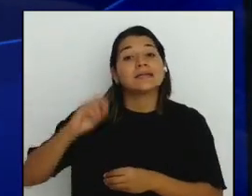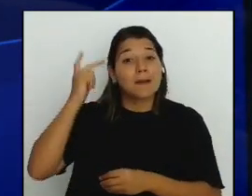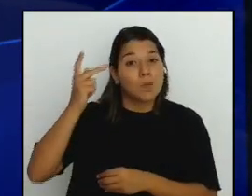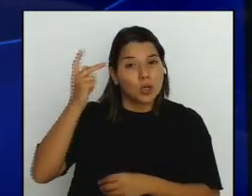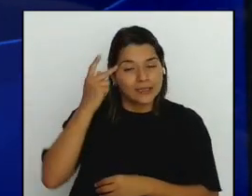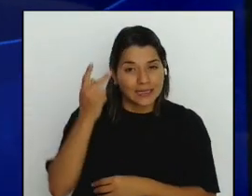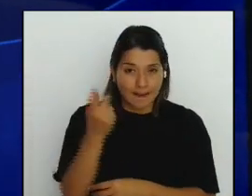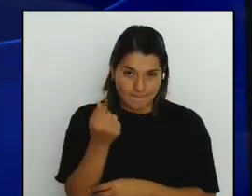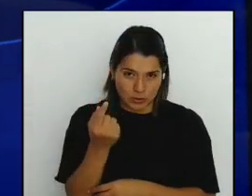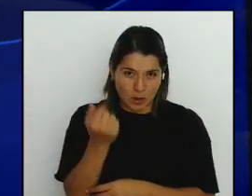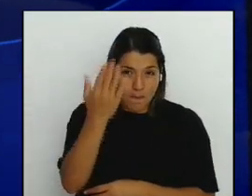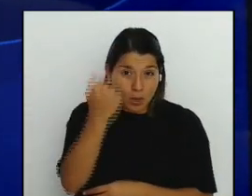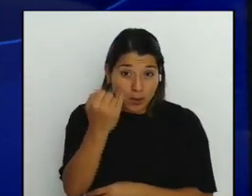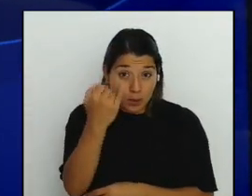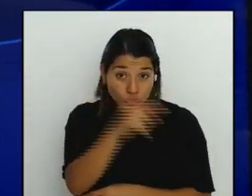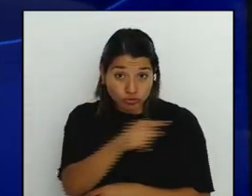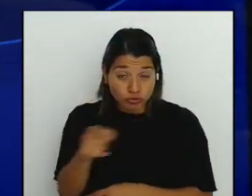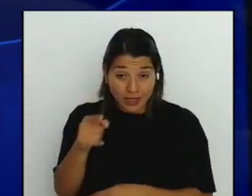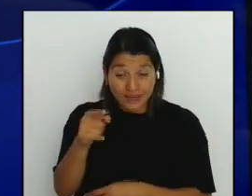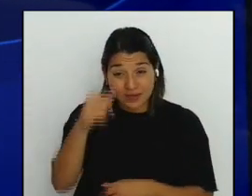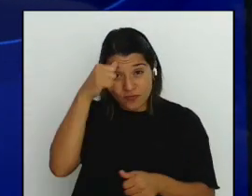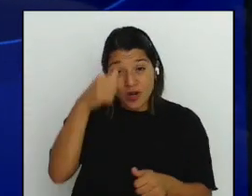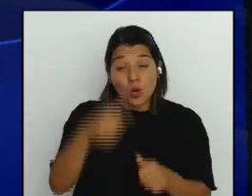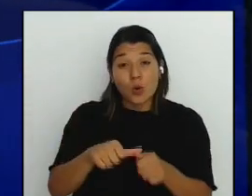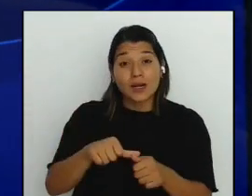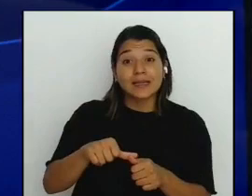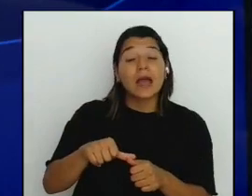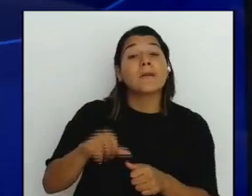que la tasa política monetaria pasó de